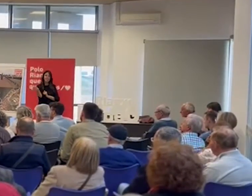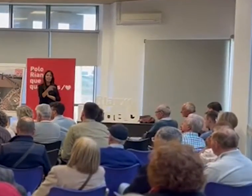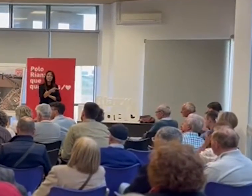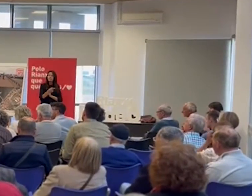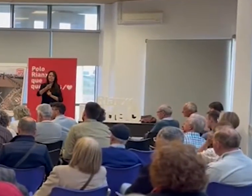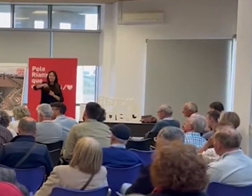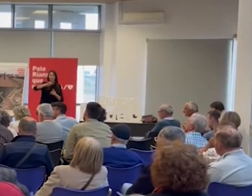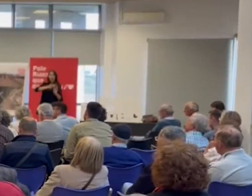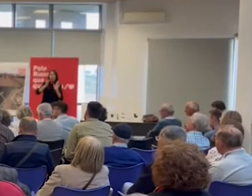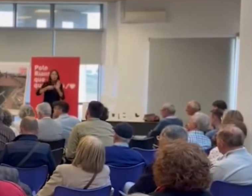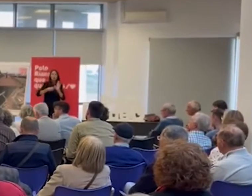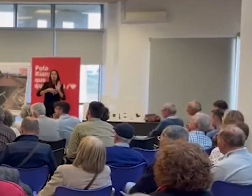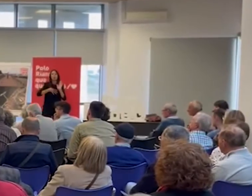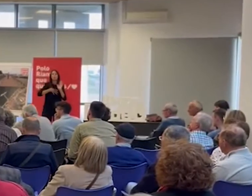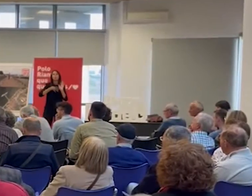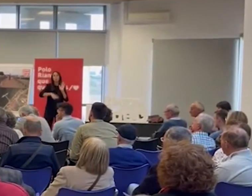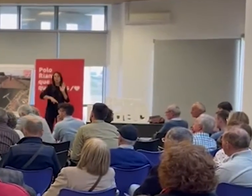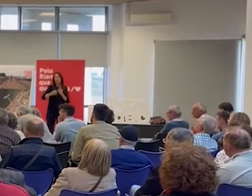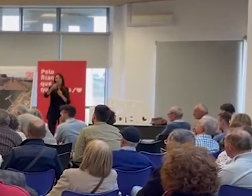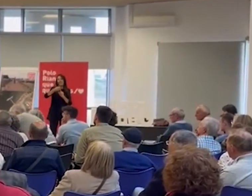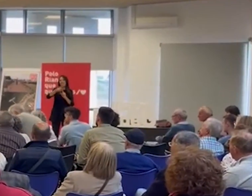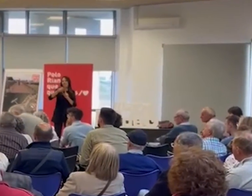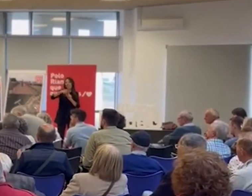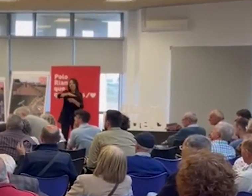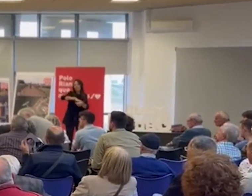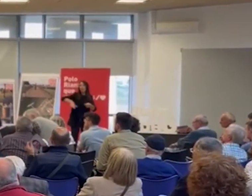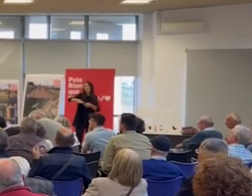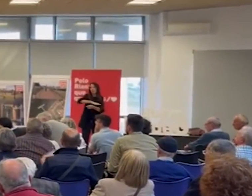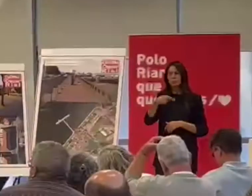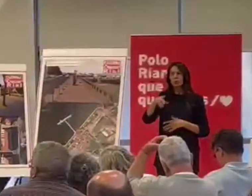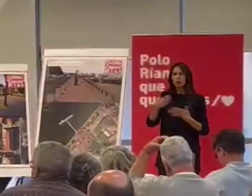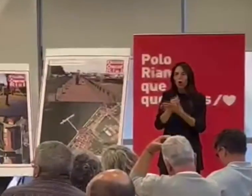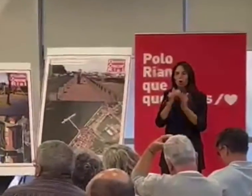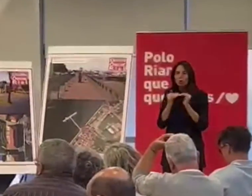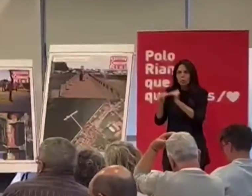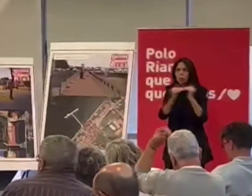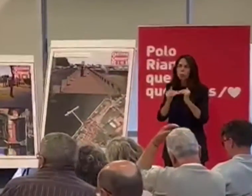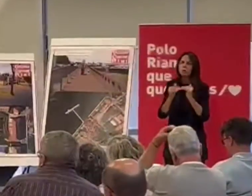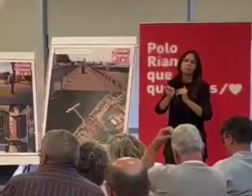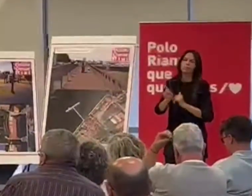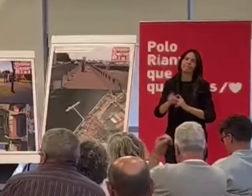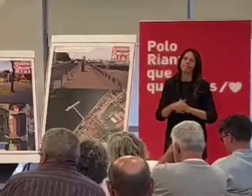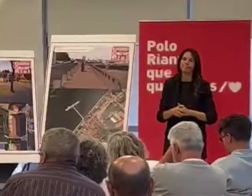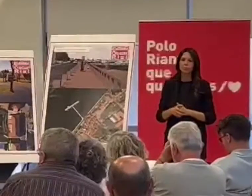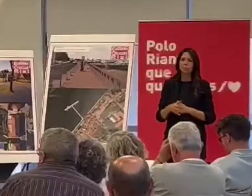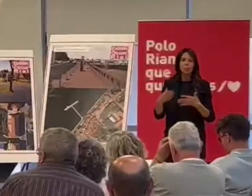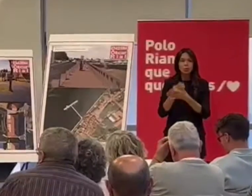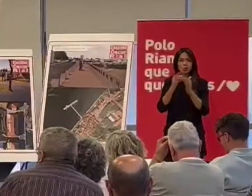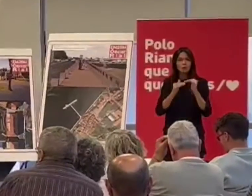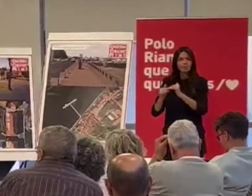apoio amosado dende o comezo e pediu que se vira reforzado o domingo á hora de votar. Non todos somos